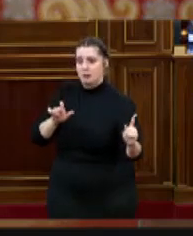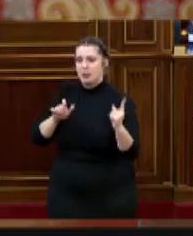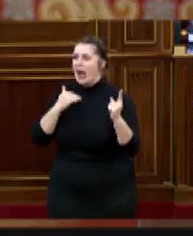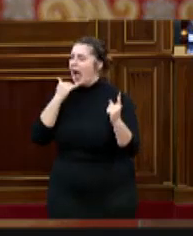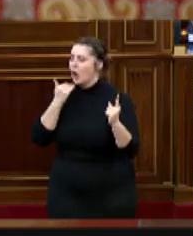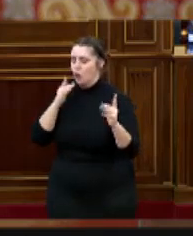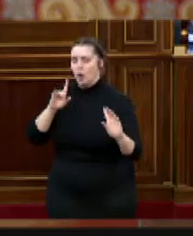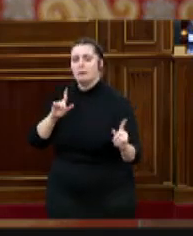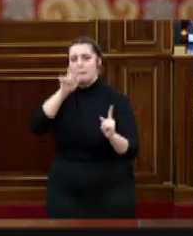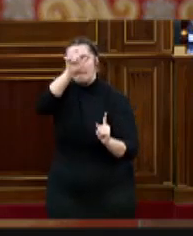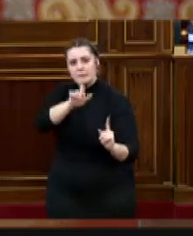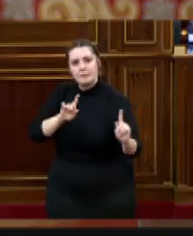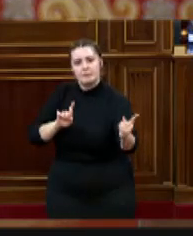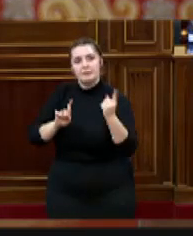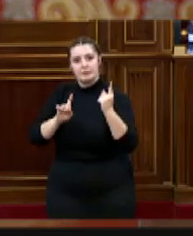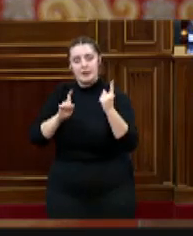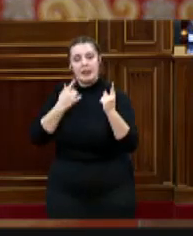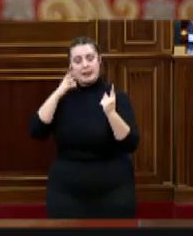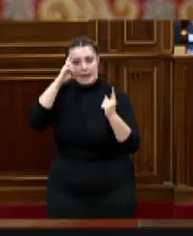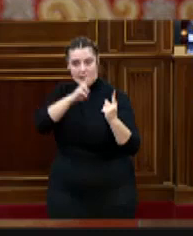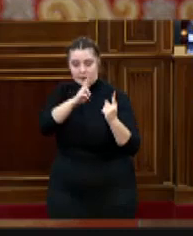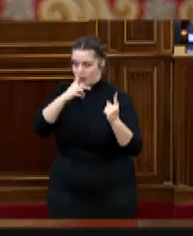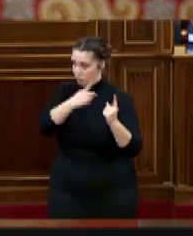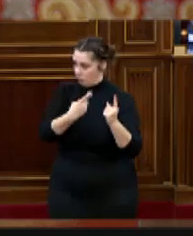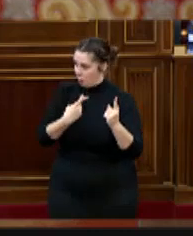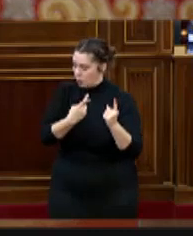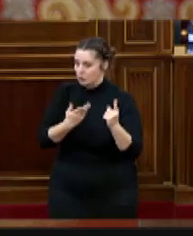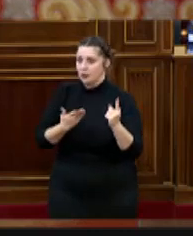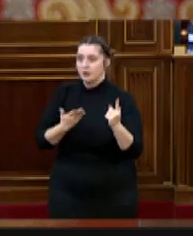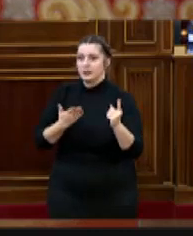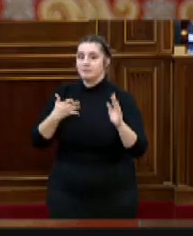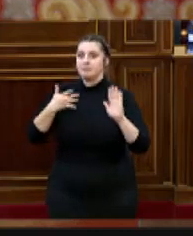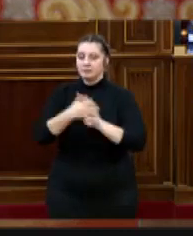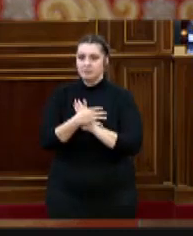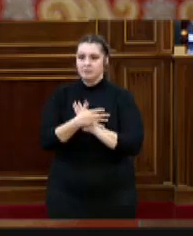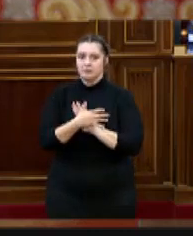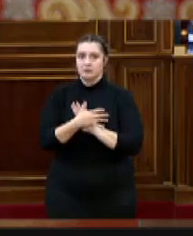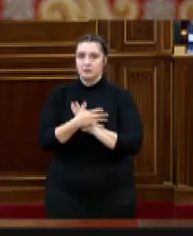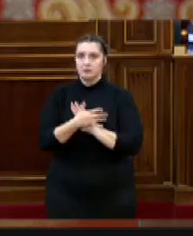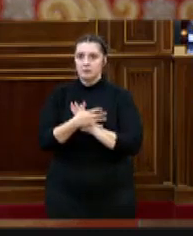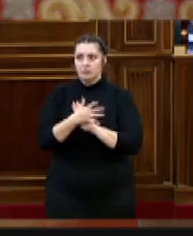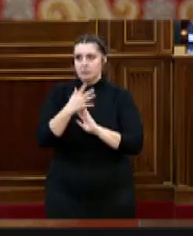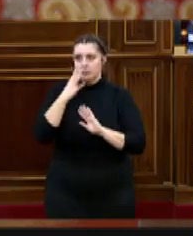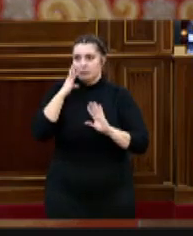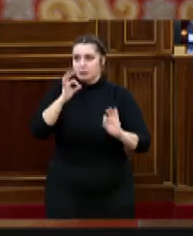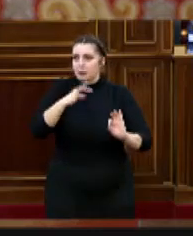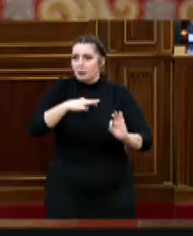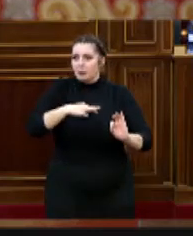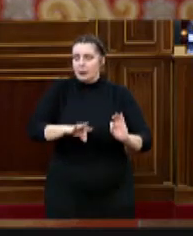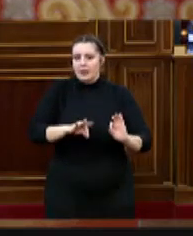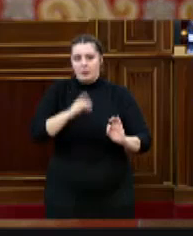con algo con alguien que te interpela es decir podemos efectivamente observar